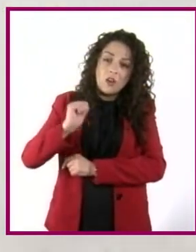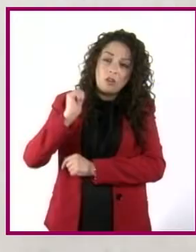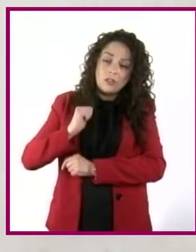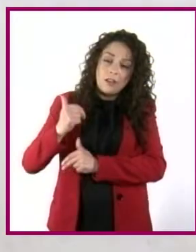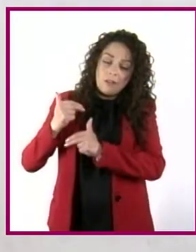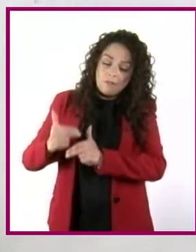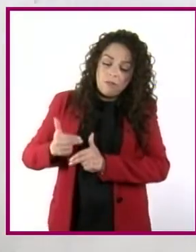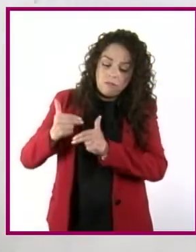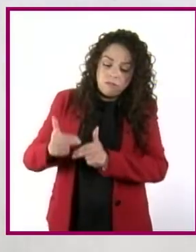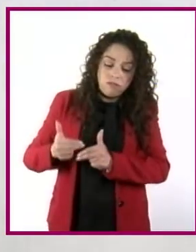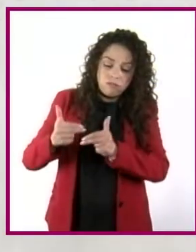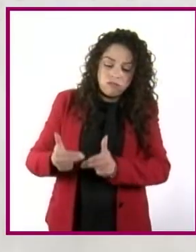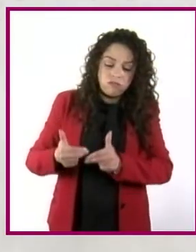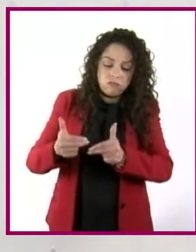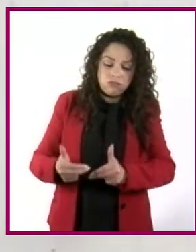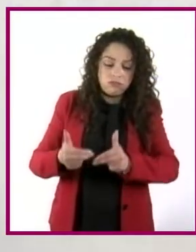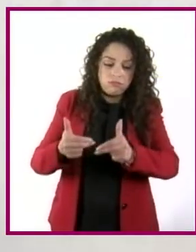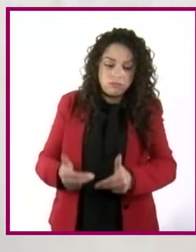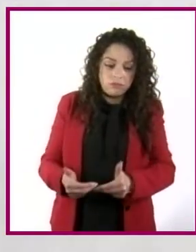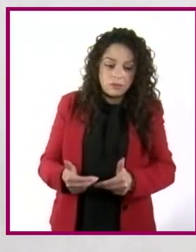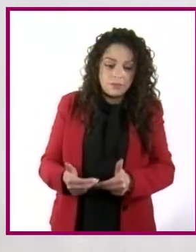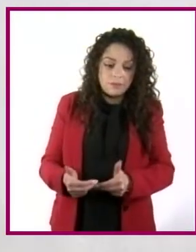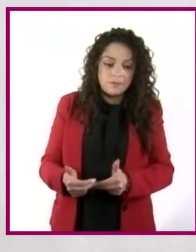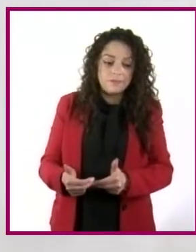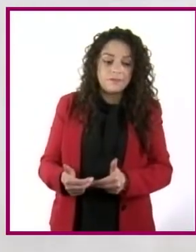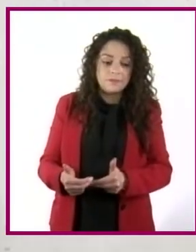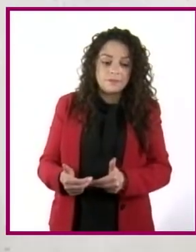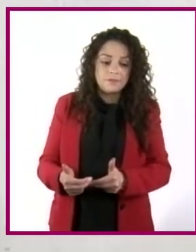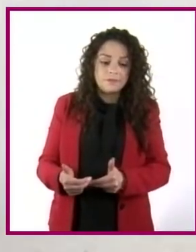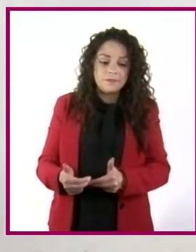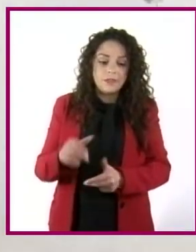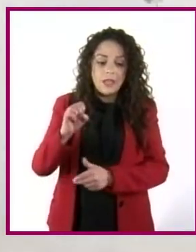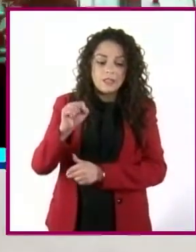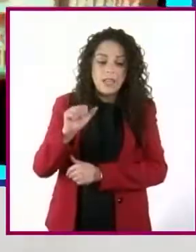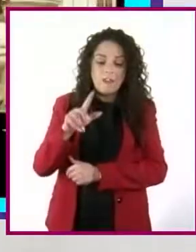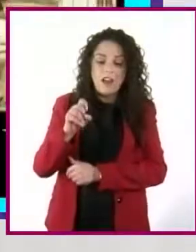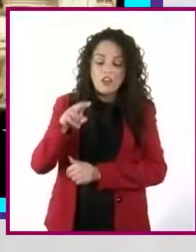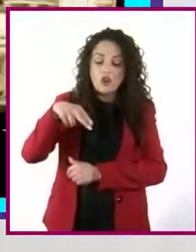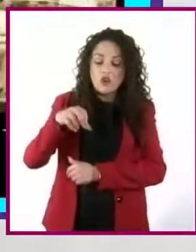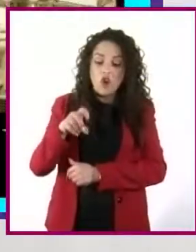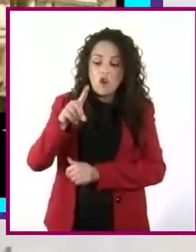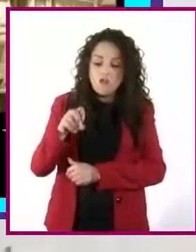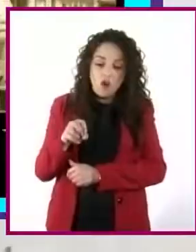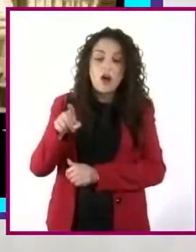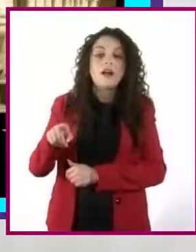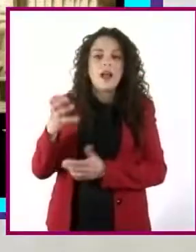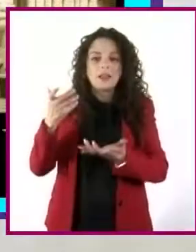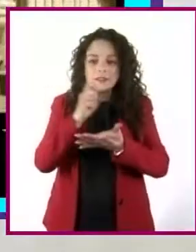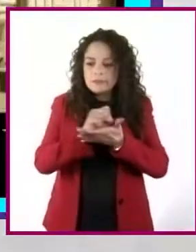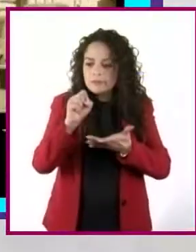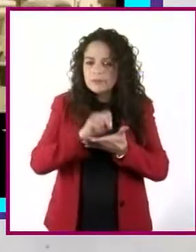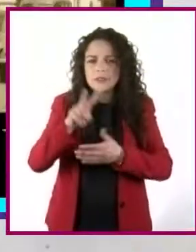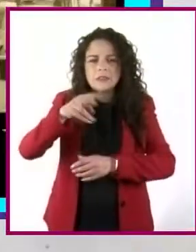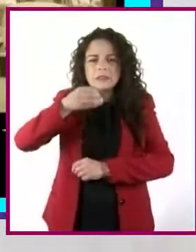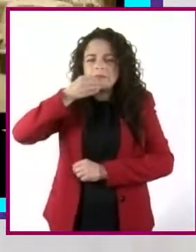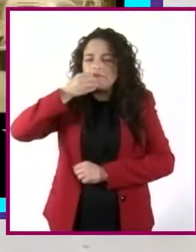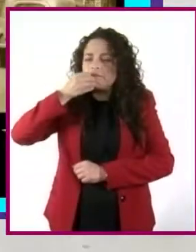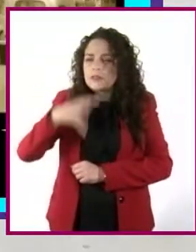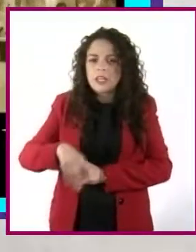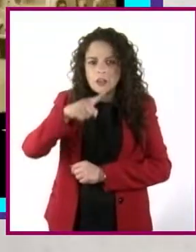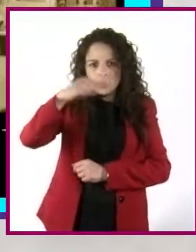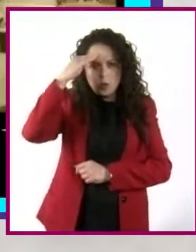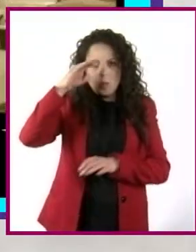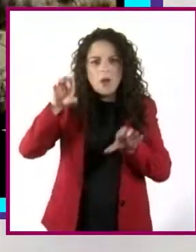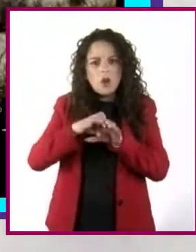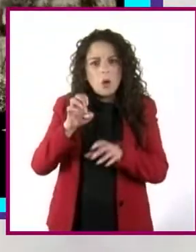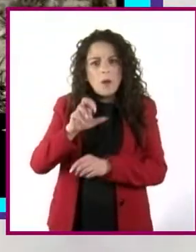cronistas. No hay página de Salvador Novo que no resulte placentera. ¿Te has preguntado cómo eran antes las calles de la